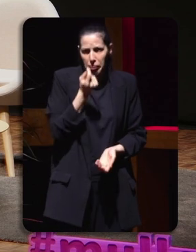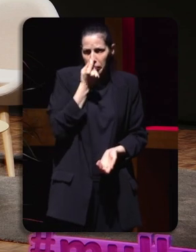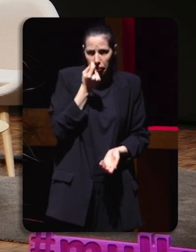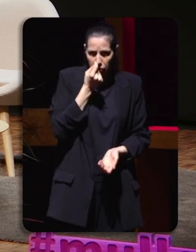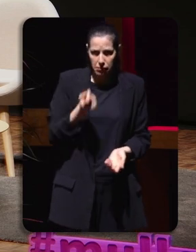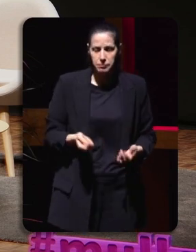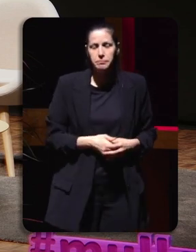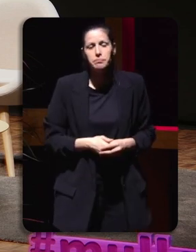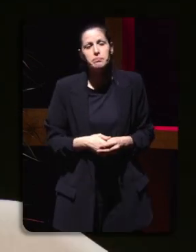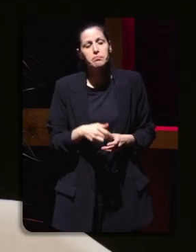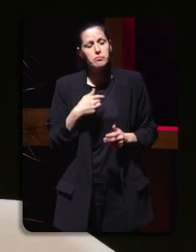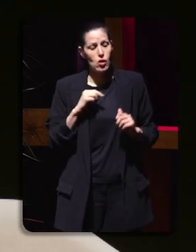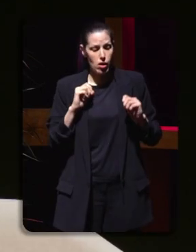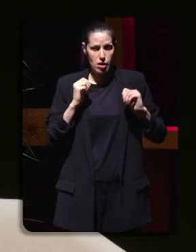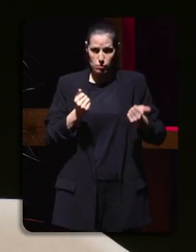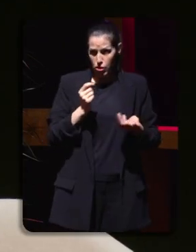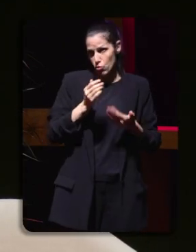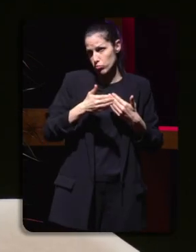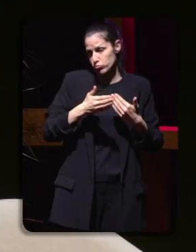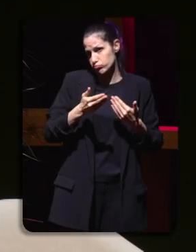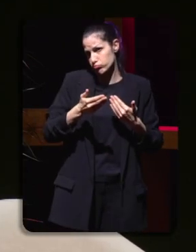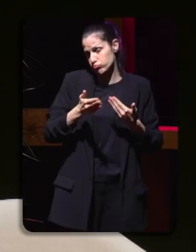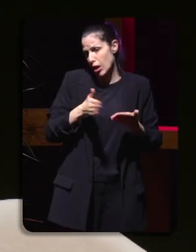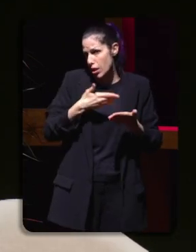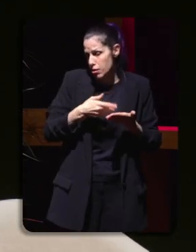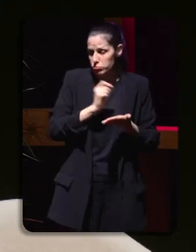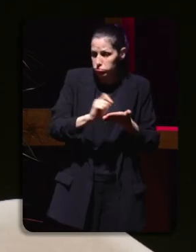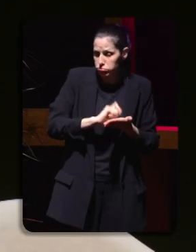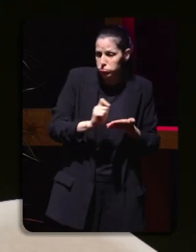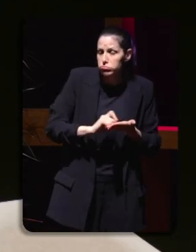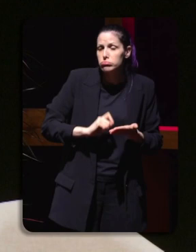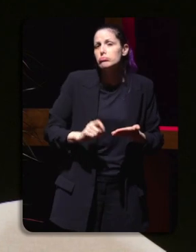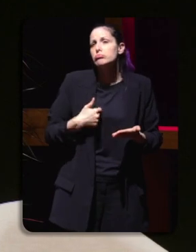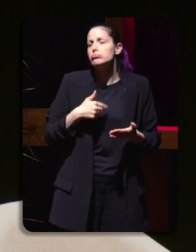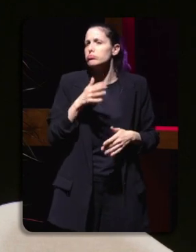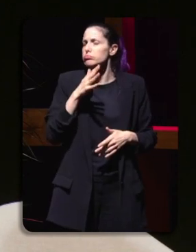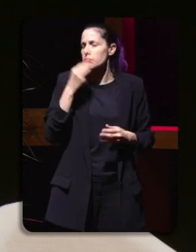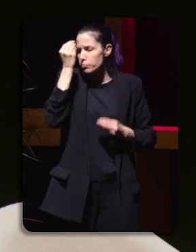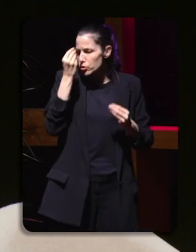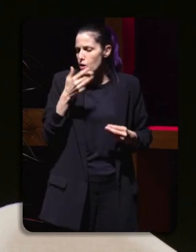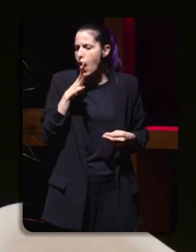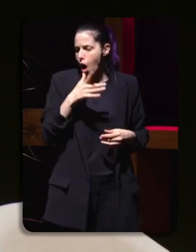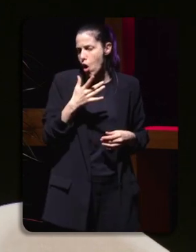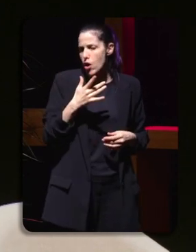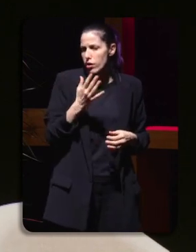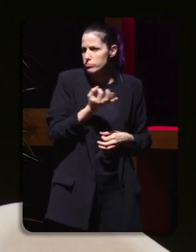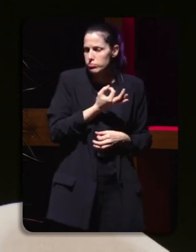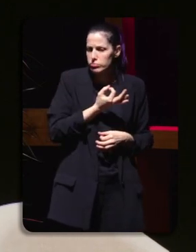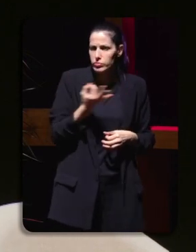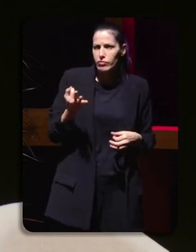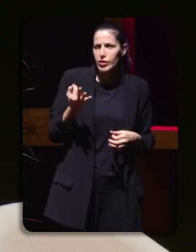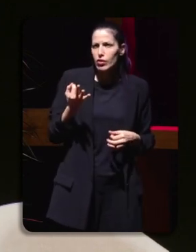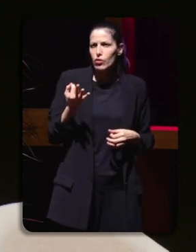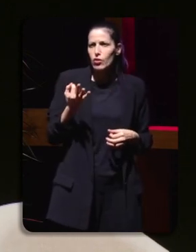esta cuando iba a escribir esta novela pensé Bueno ahora ya sí voy a estar en lo que es la periferia de